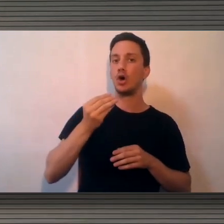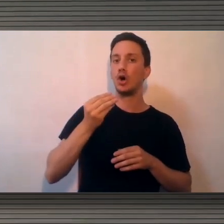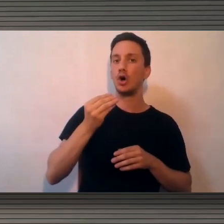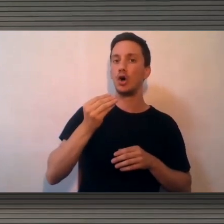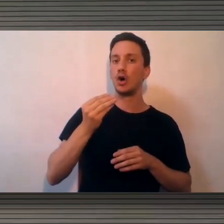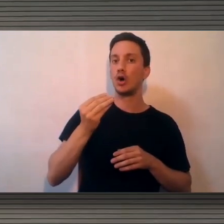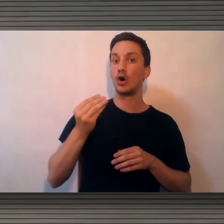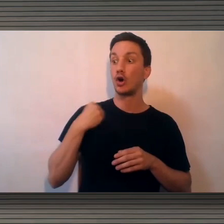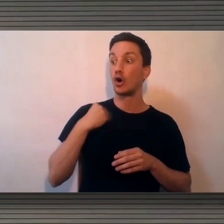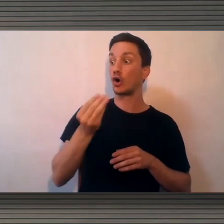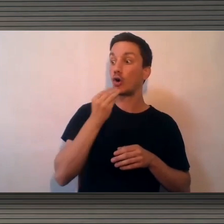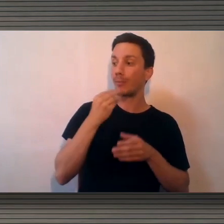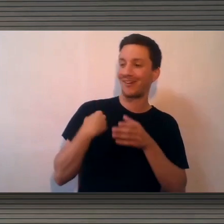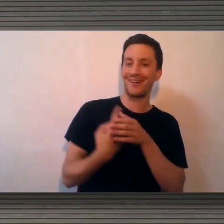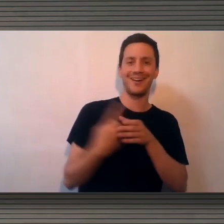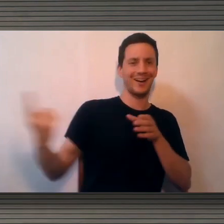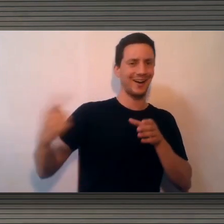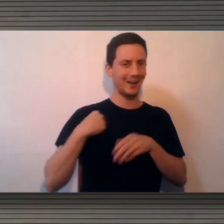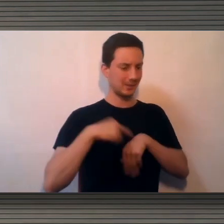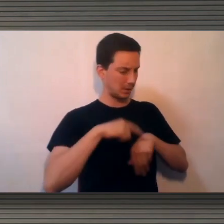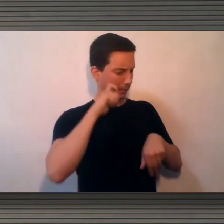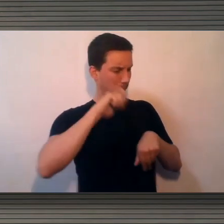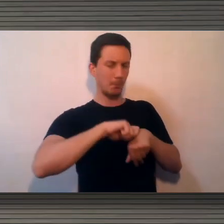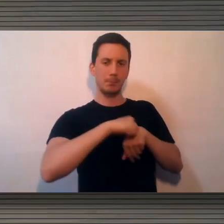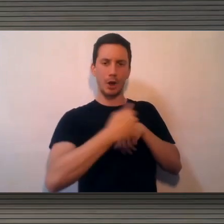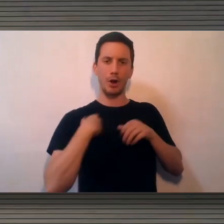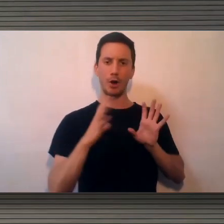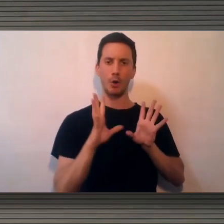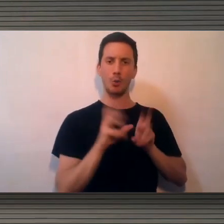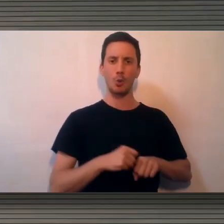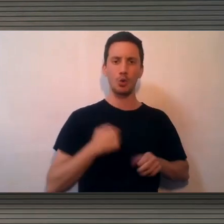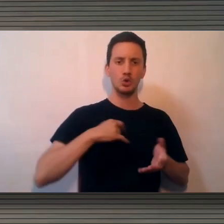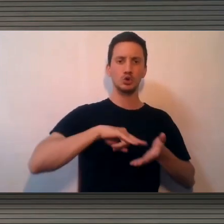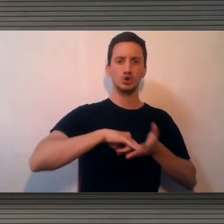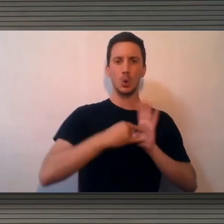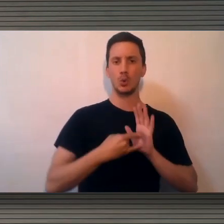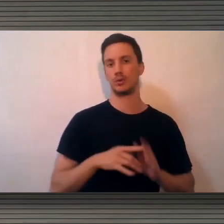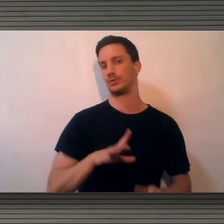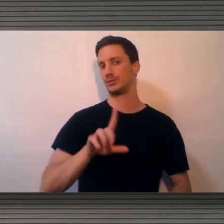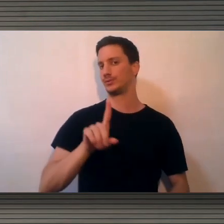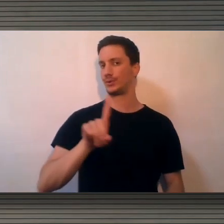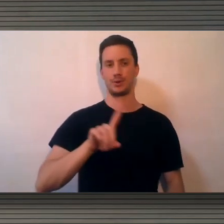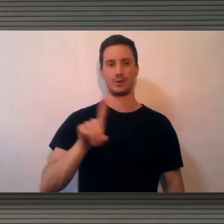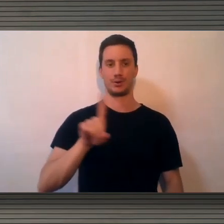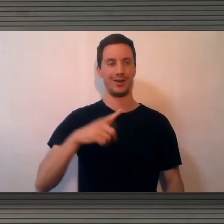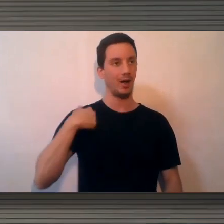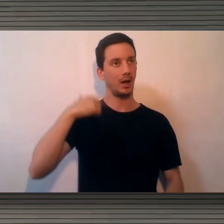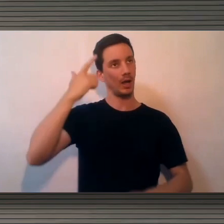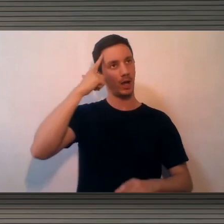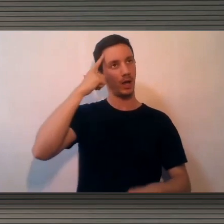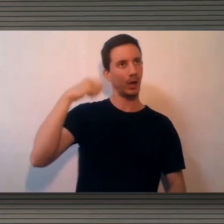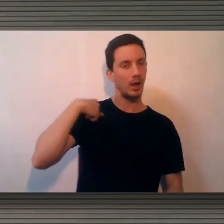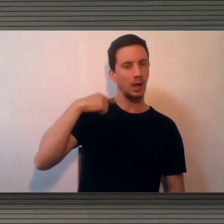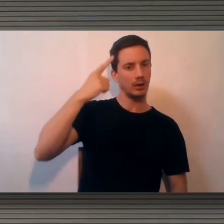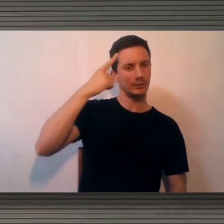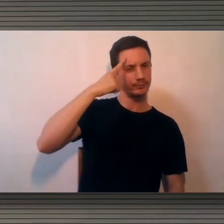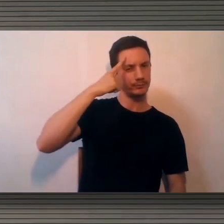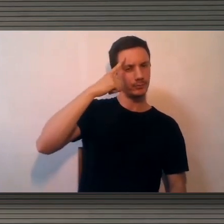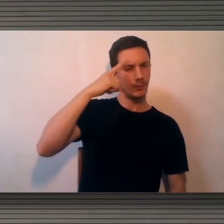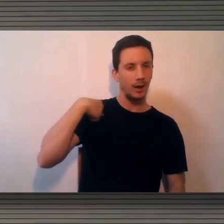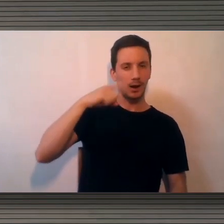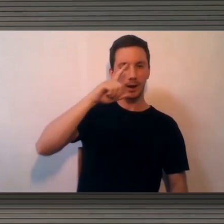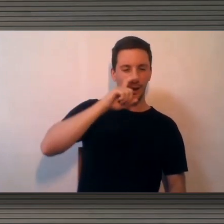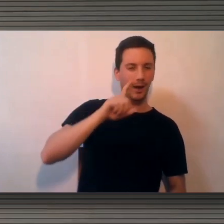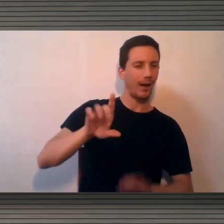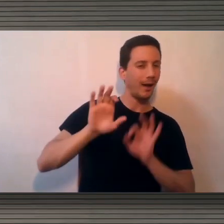la atopia. O sea, no hay que tener en la cabeza ¿no? La idea de que la atopia es por una